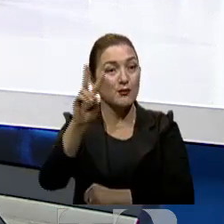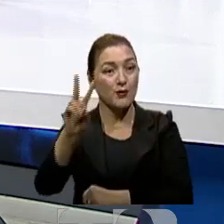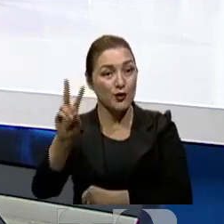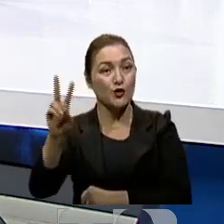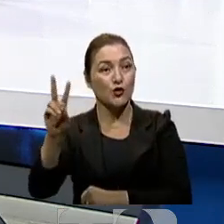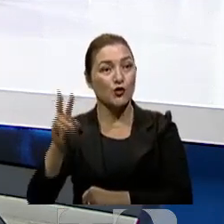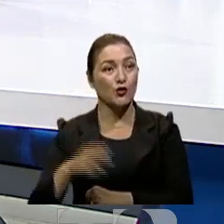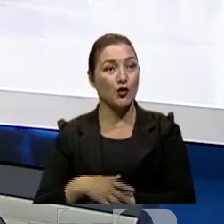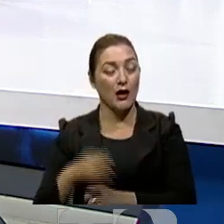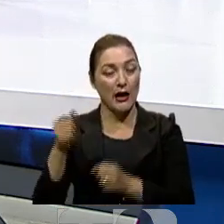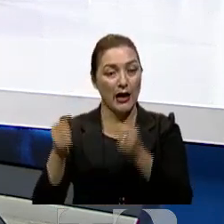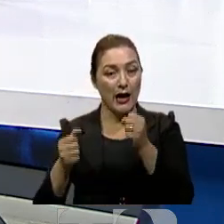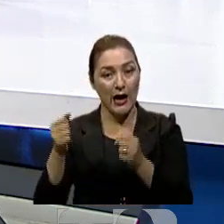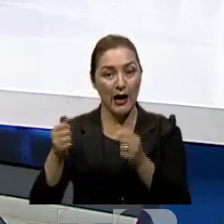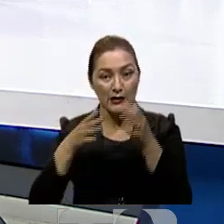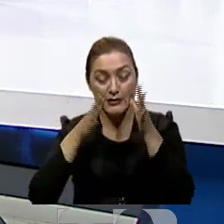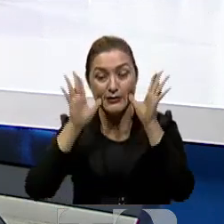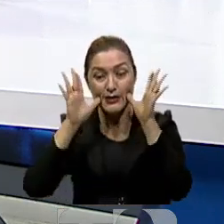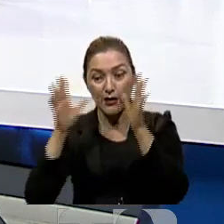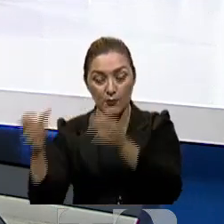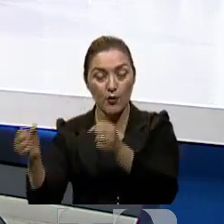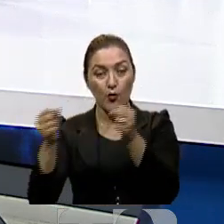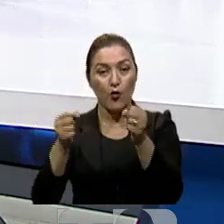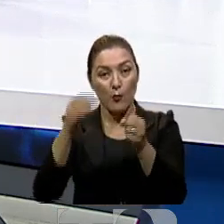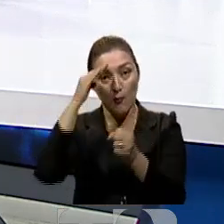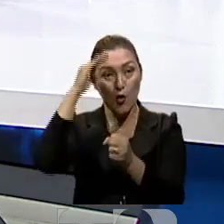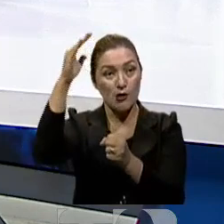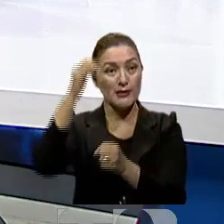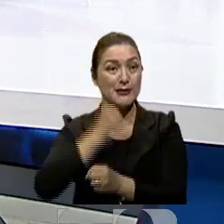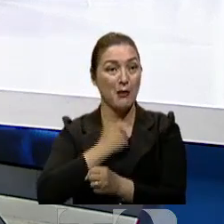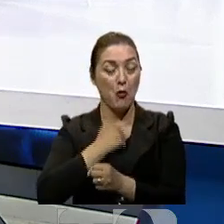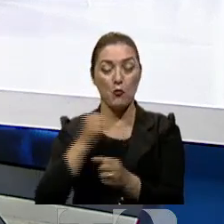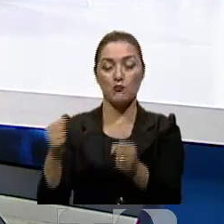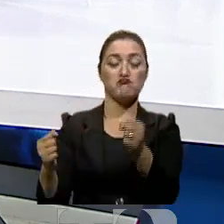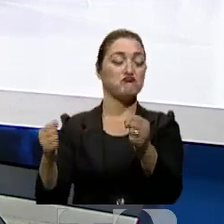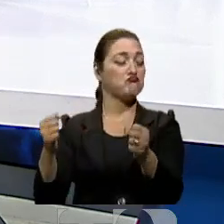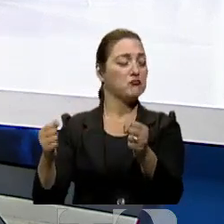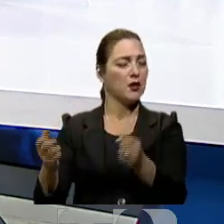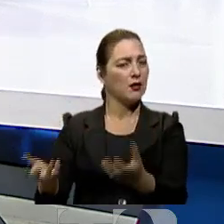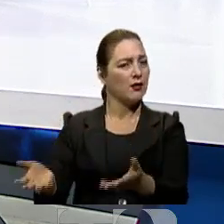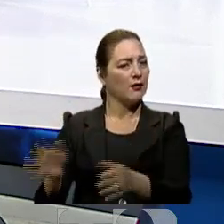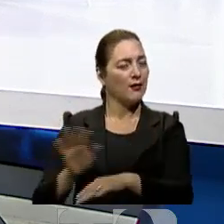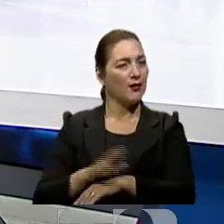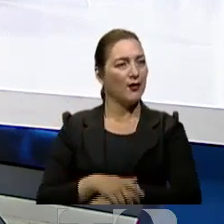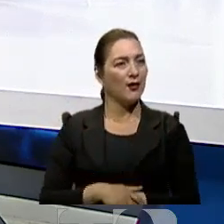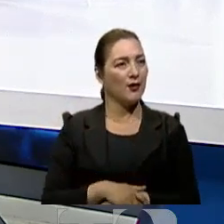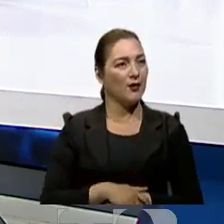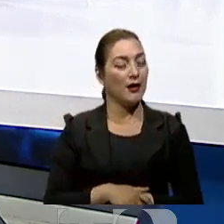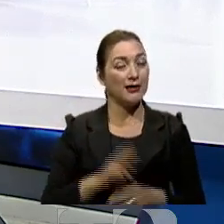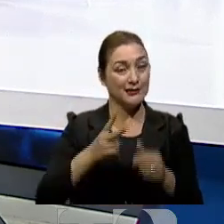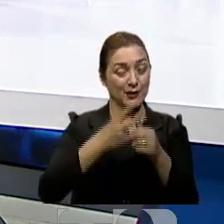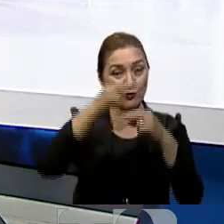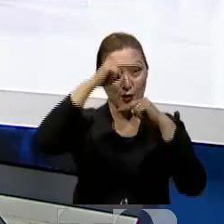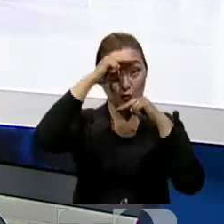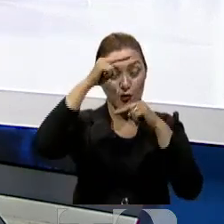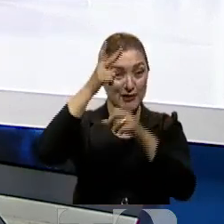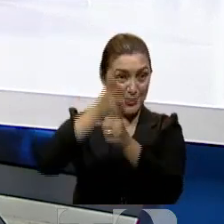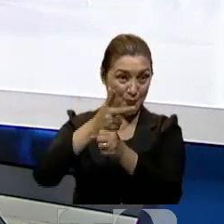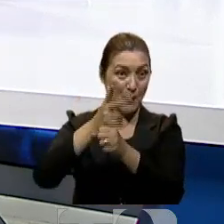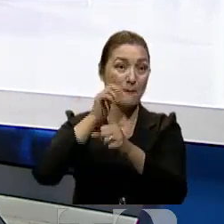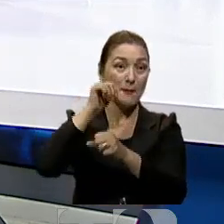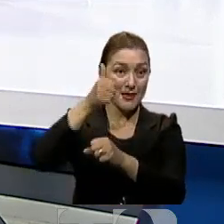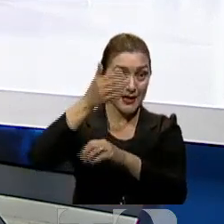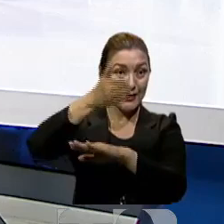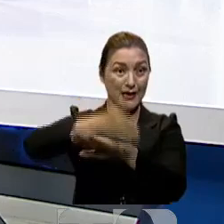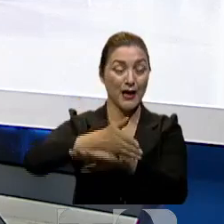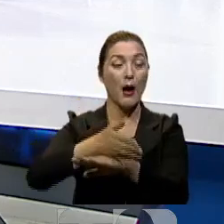pudo conseguir su vehículo en manos de un policía. De un policía. Y lo más indignante que les tenemos en la segunda entrega, que le vamos a preparar